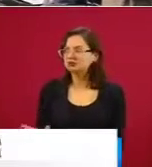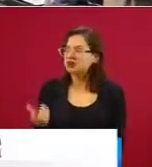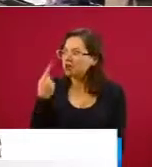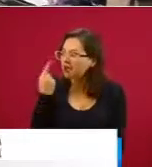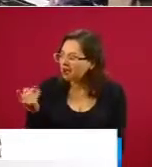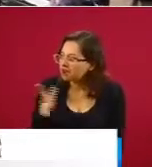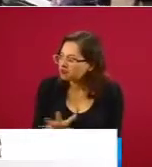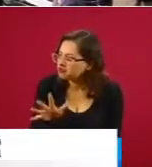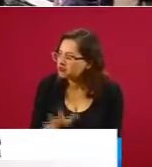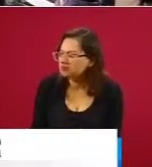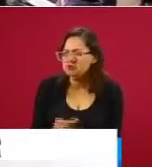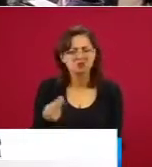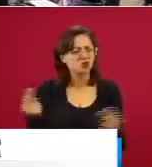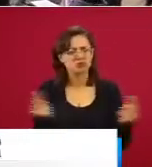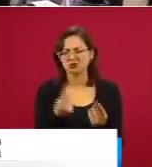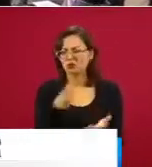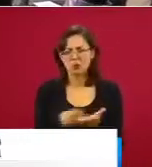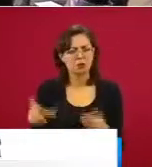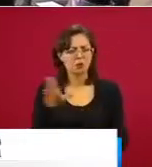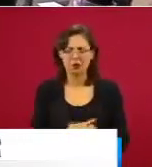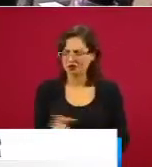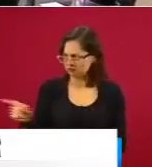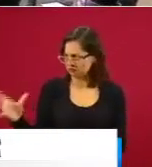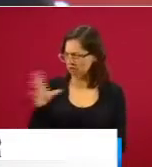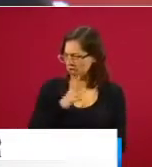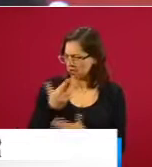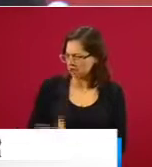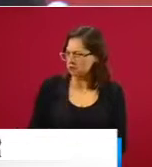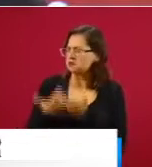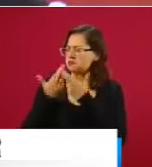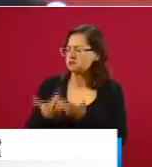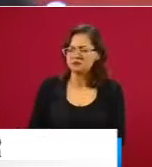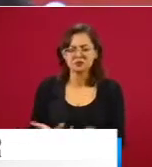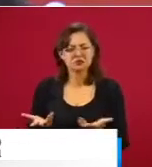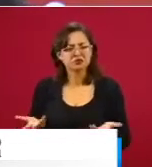comprar papelería y todo esto? Y lo mismo,